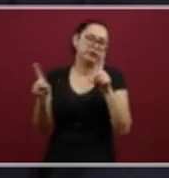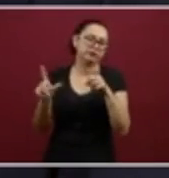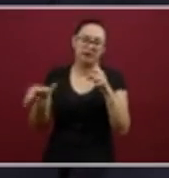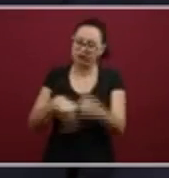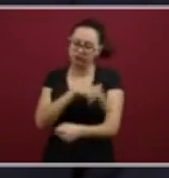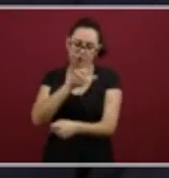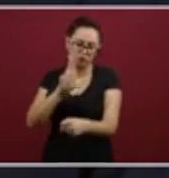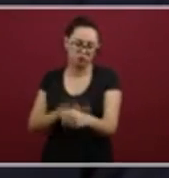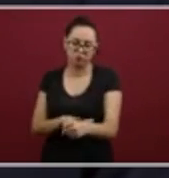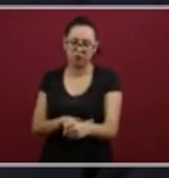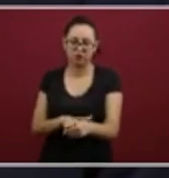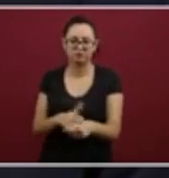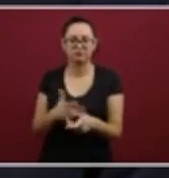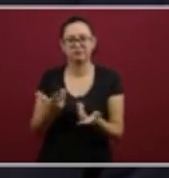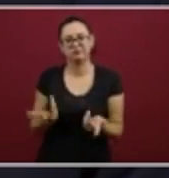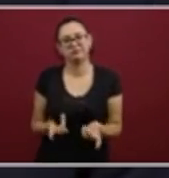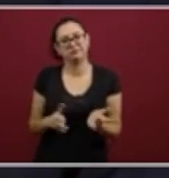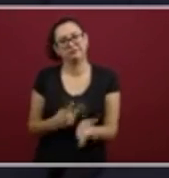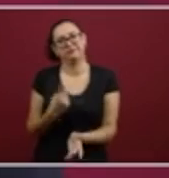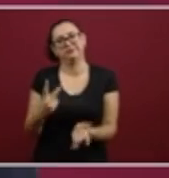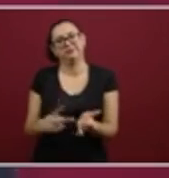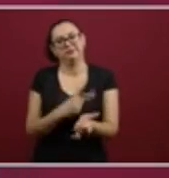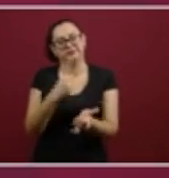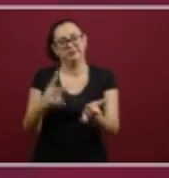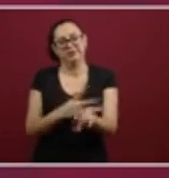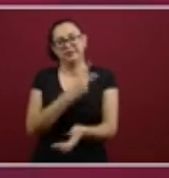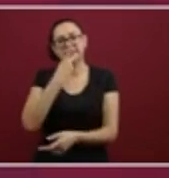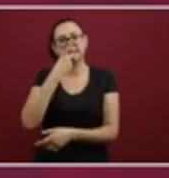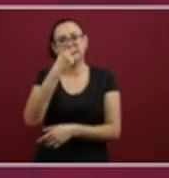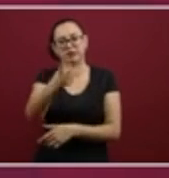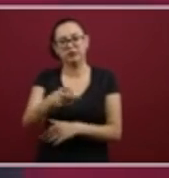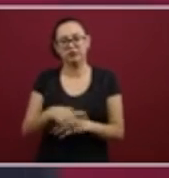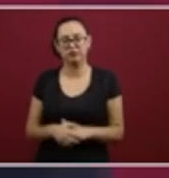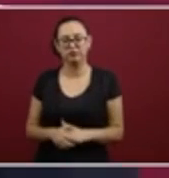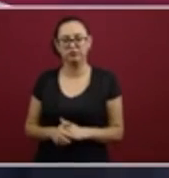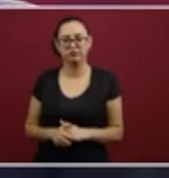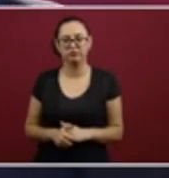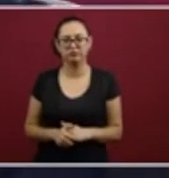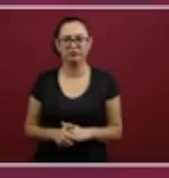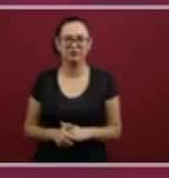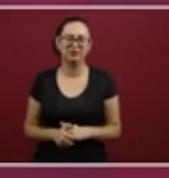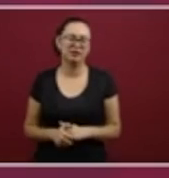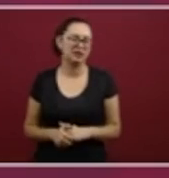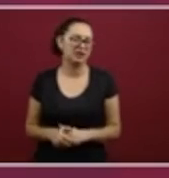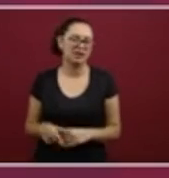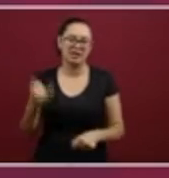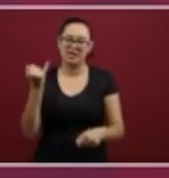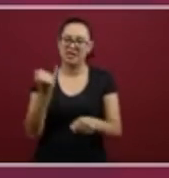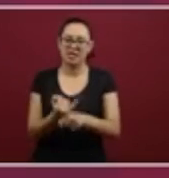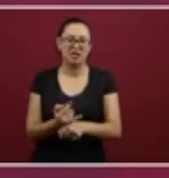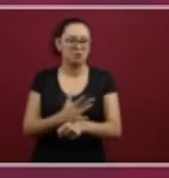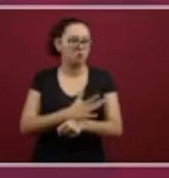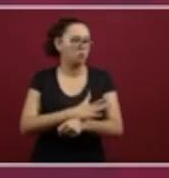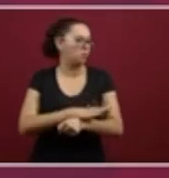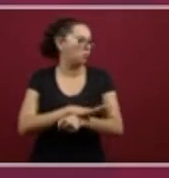Ya he dicho en otras ocasiones que se la pasaría uno